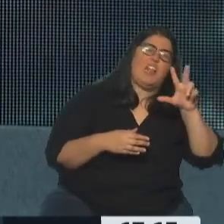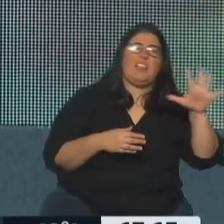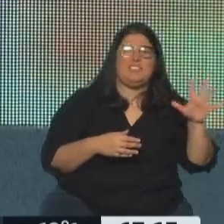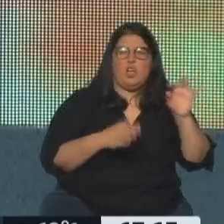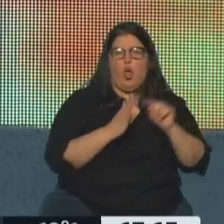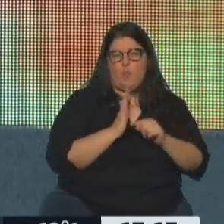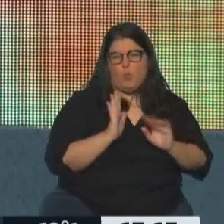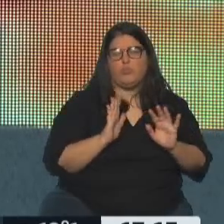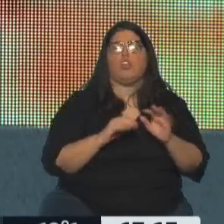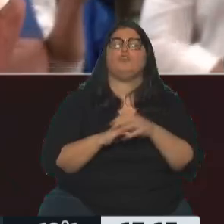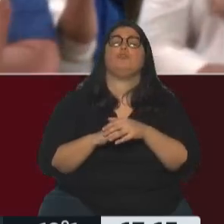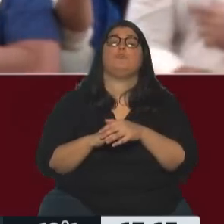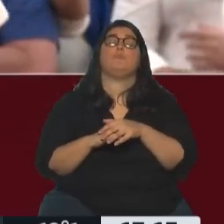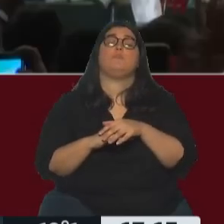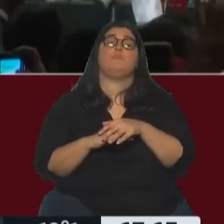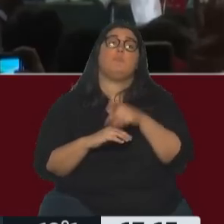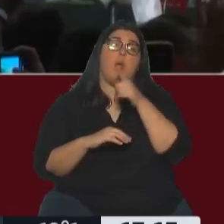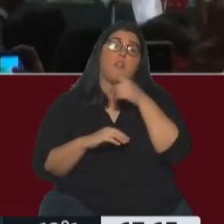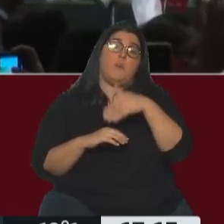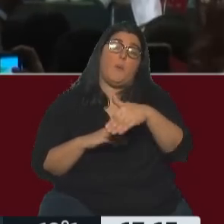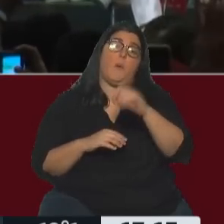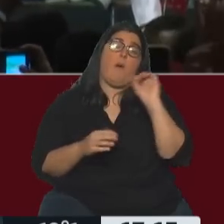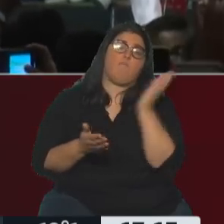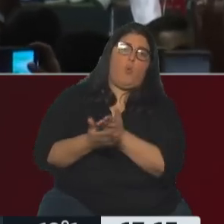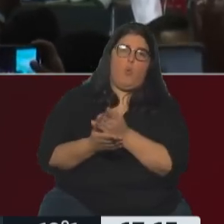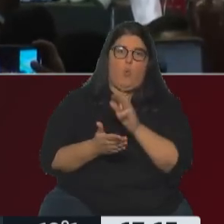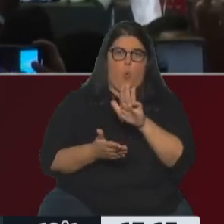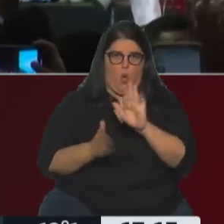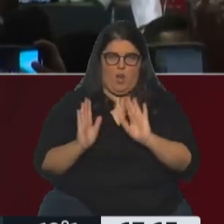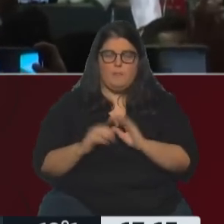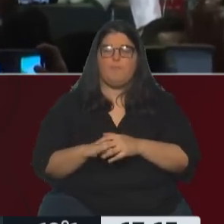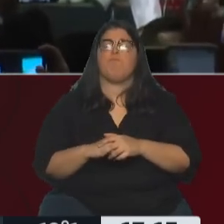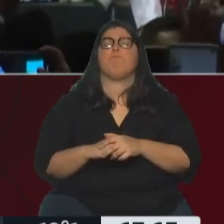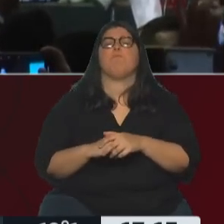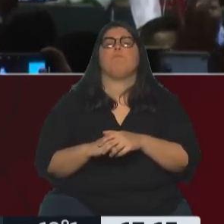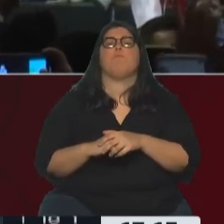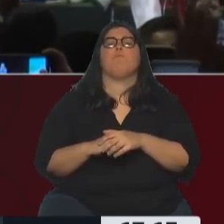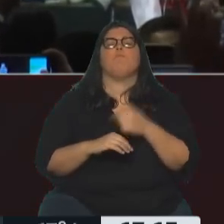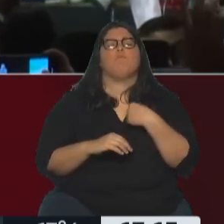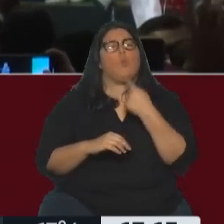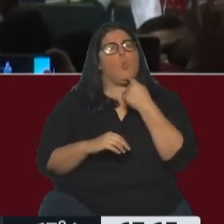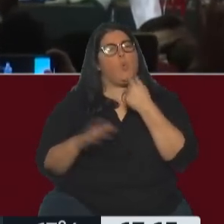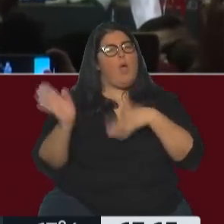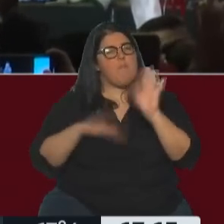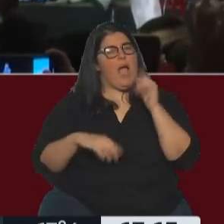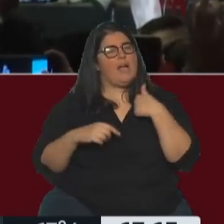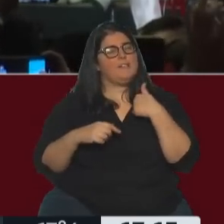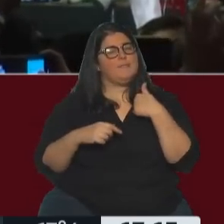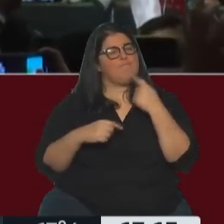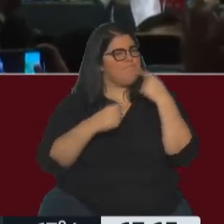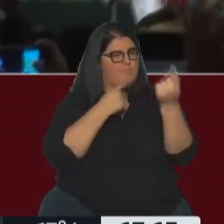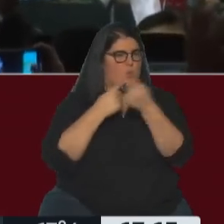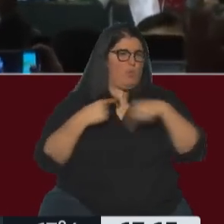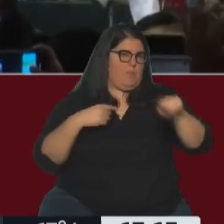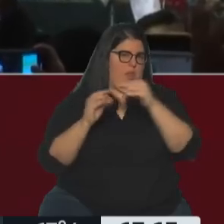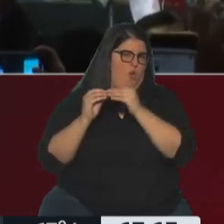se esperaría entonces una victoria contundente en segunda vuelta. Yo creo que la pregunta, y que también la abro un poco a que conversemos con